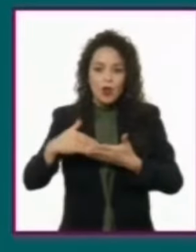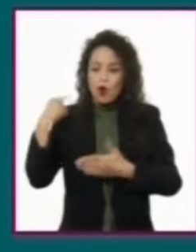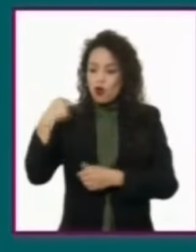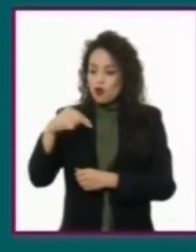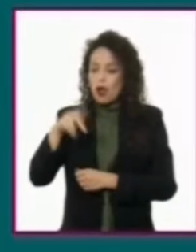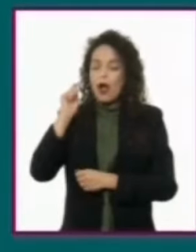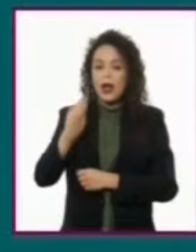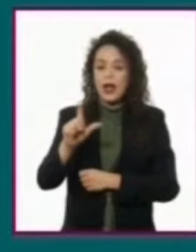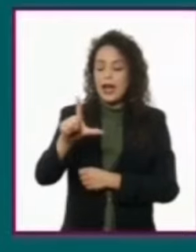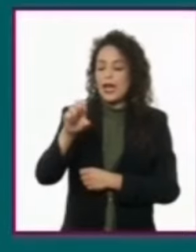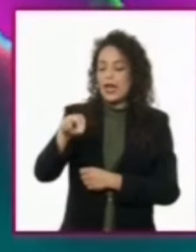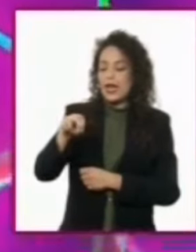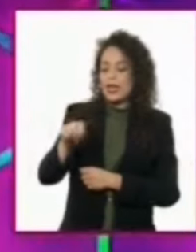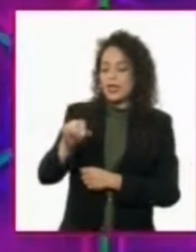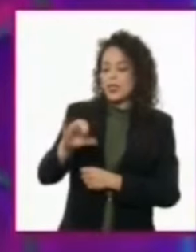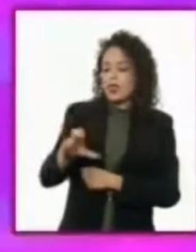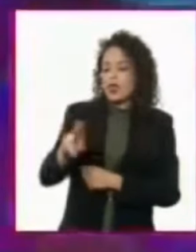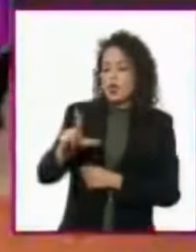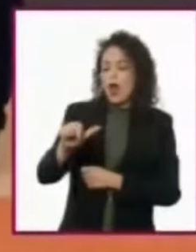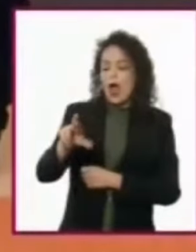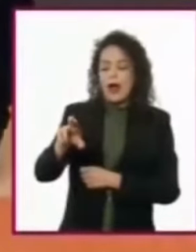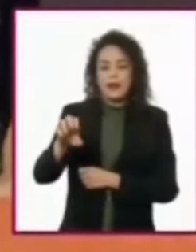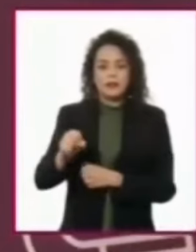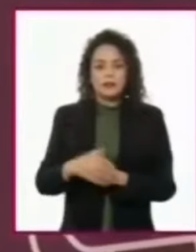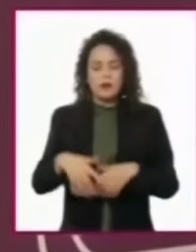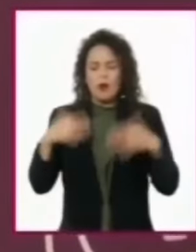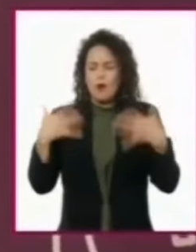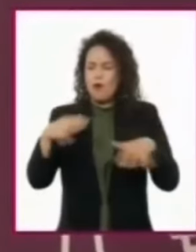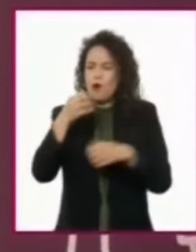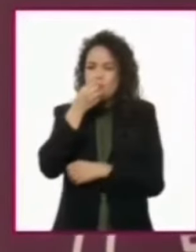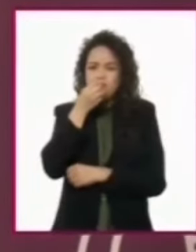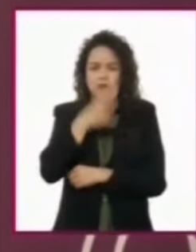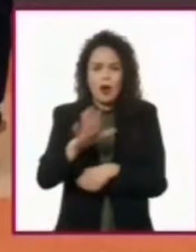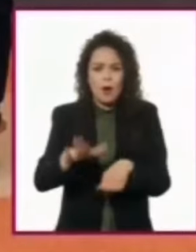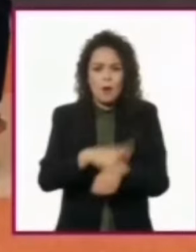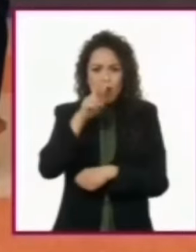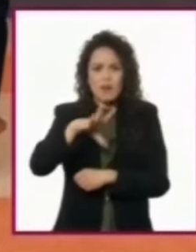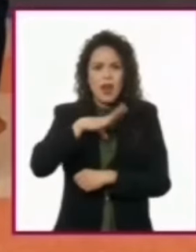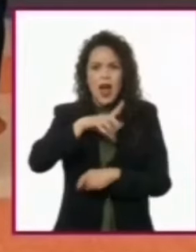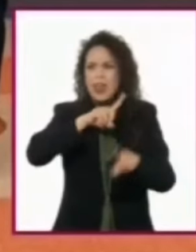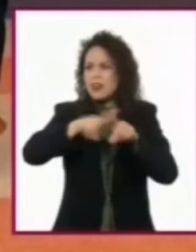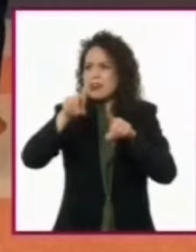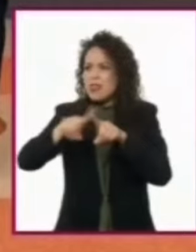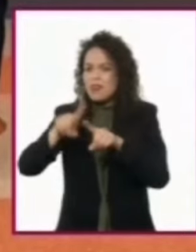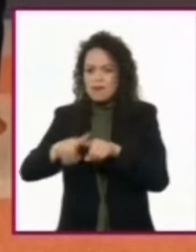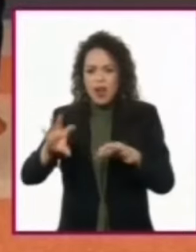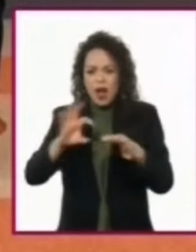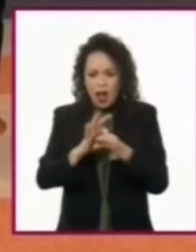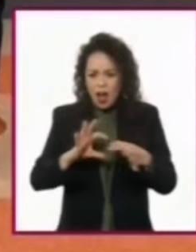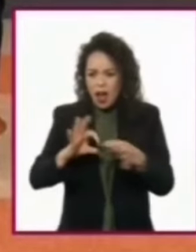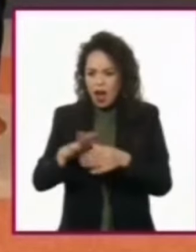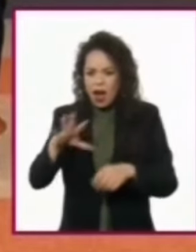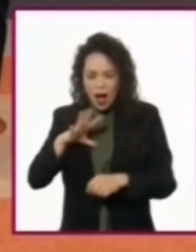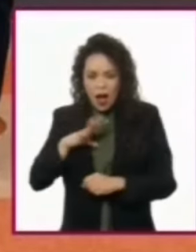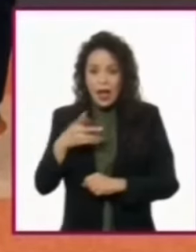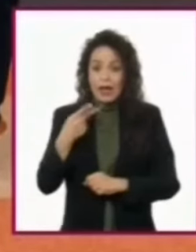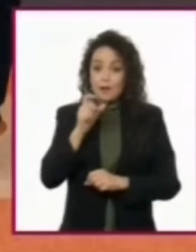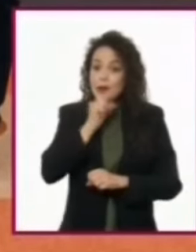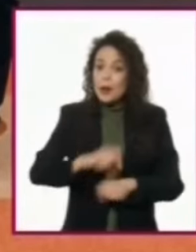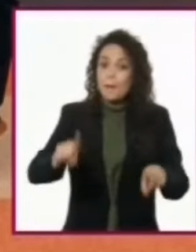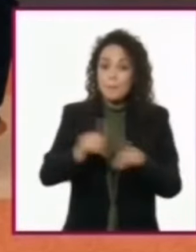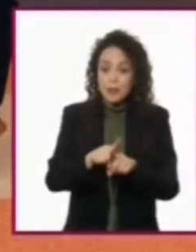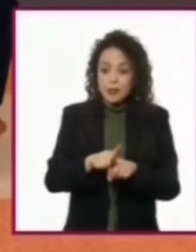galaxias lenticulares. Es fascinante, maestro, sobre todo porque existen galaxias que combinan cualidades, pero al mismo tiempo